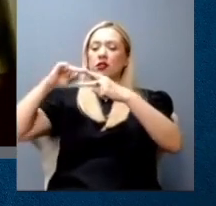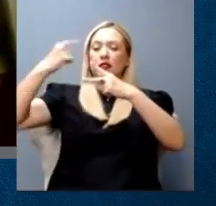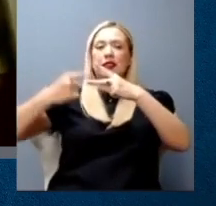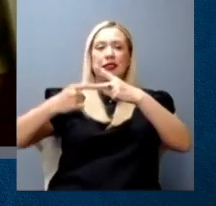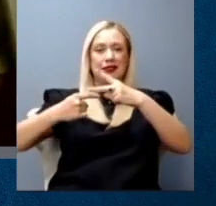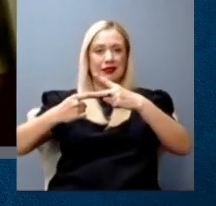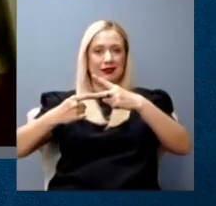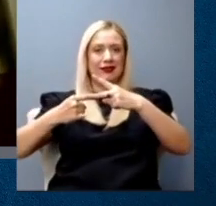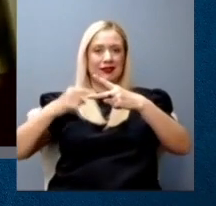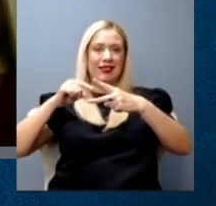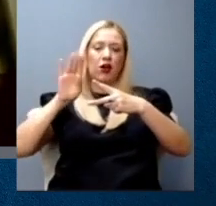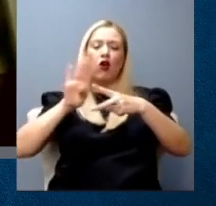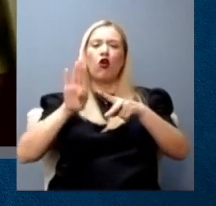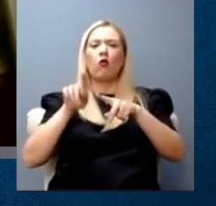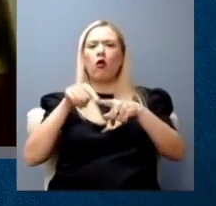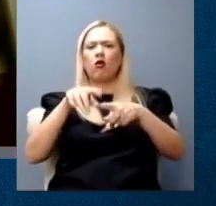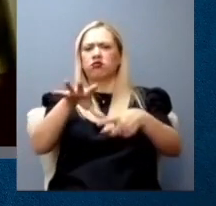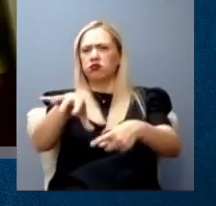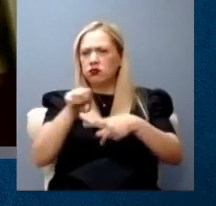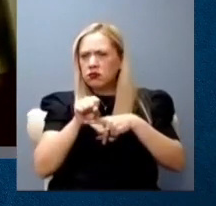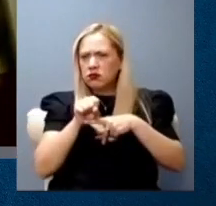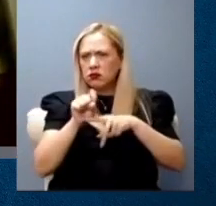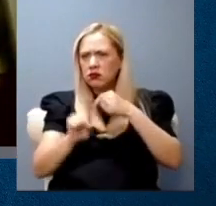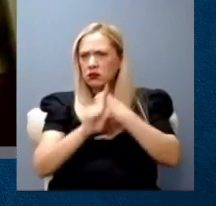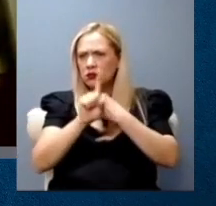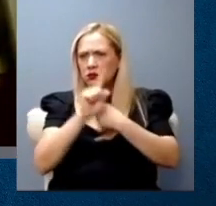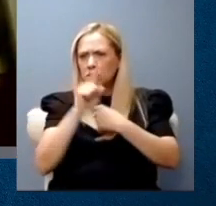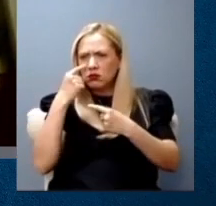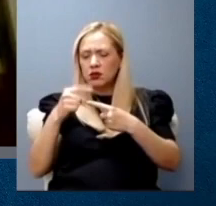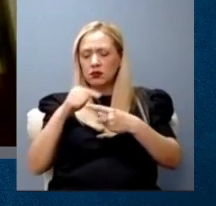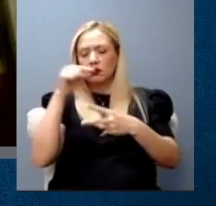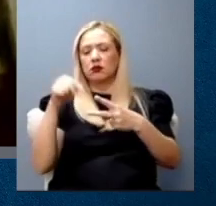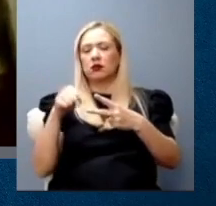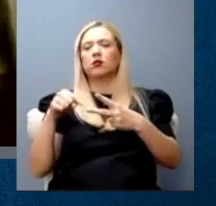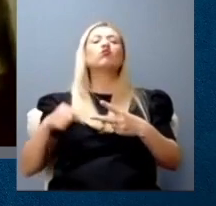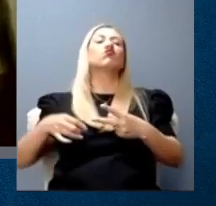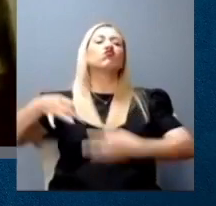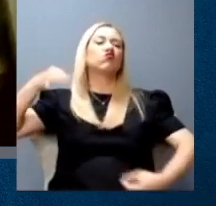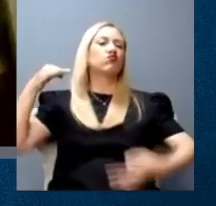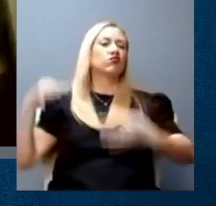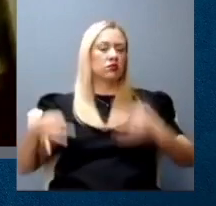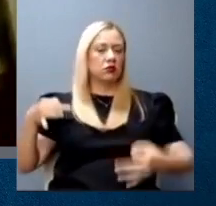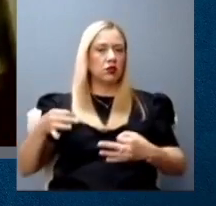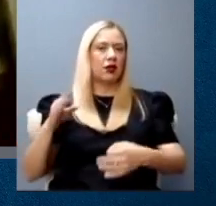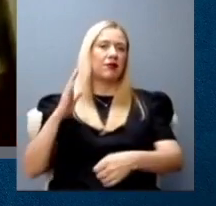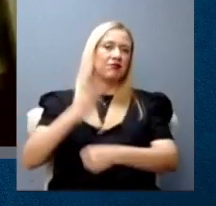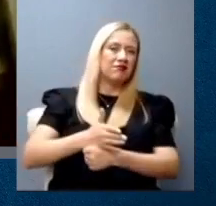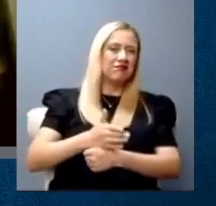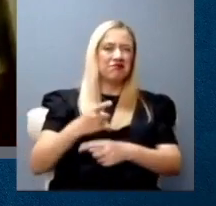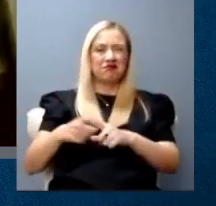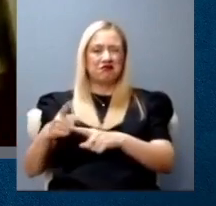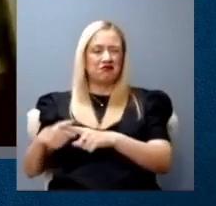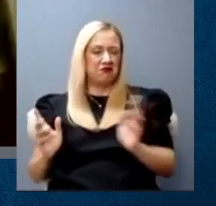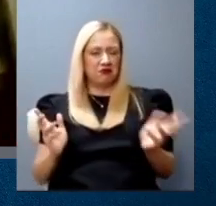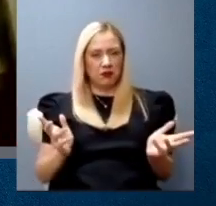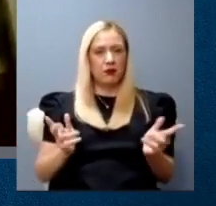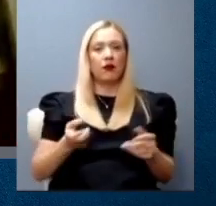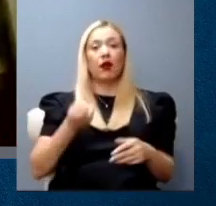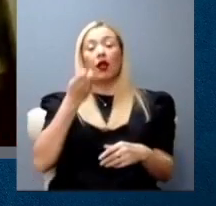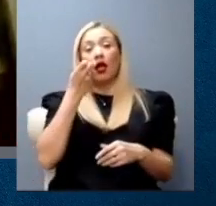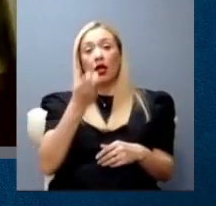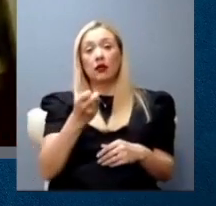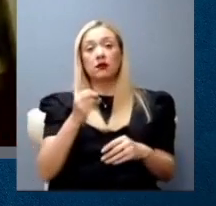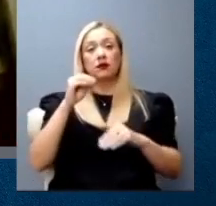pongo al oyente sobre la pista de que el derecho internacional de los derechos humanos es un